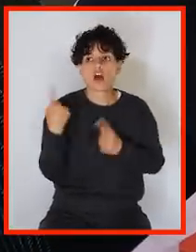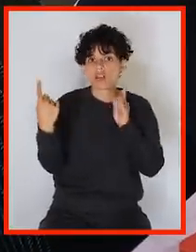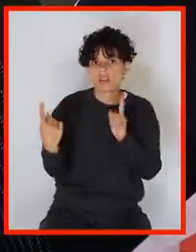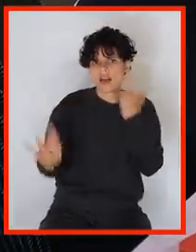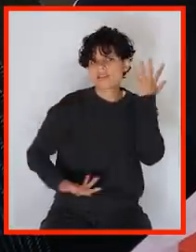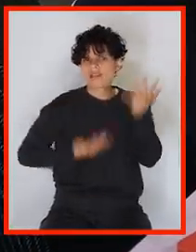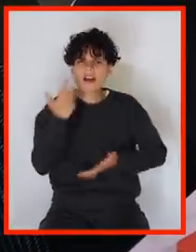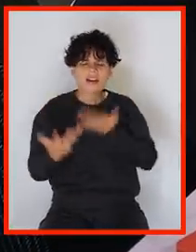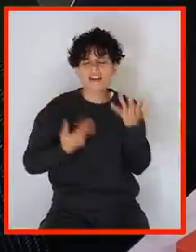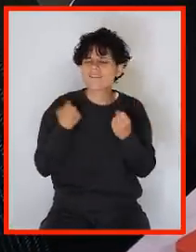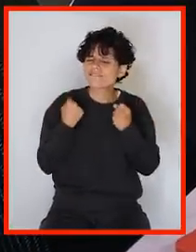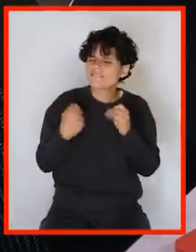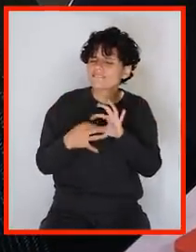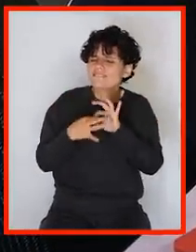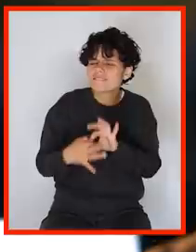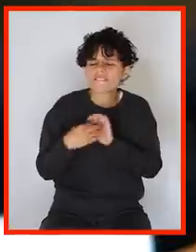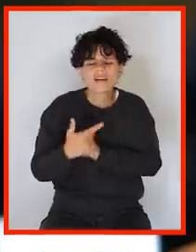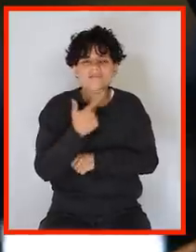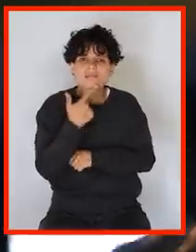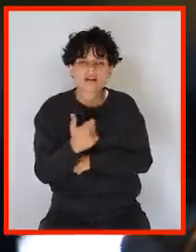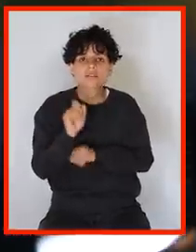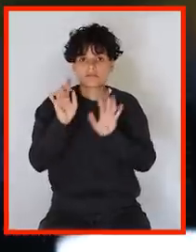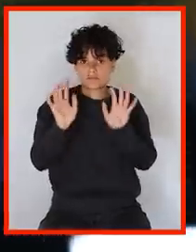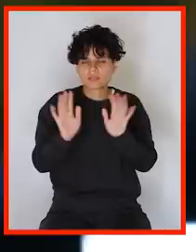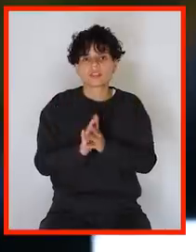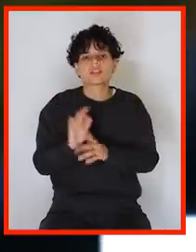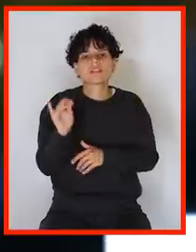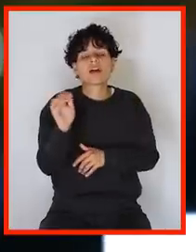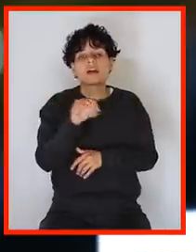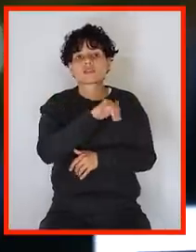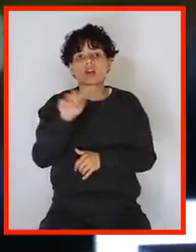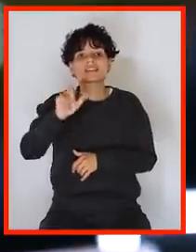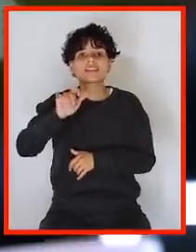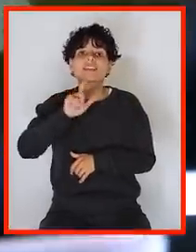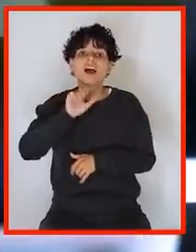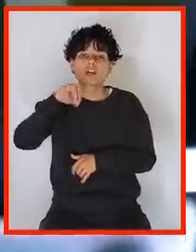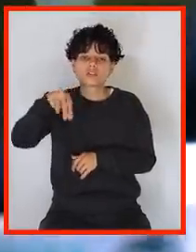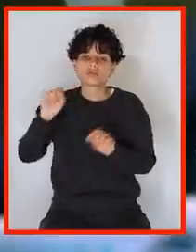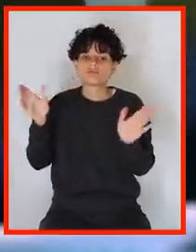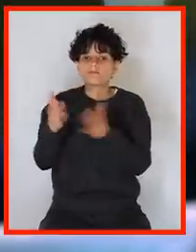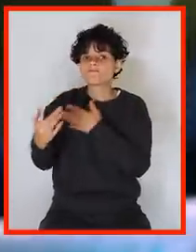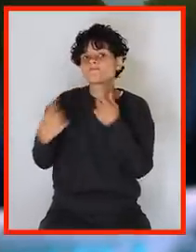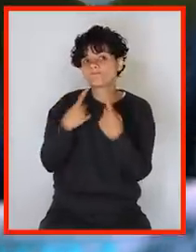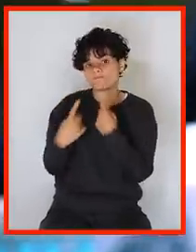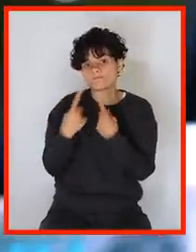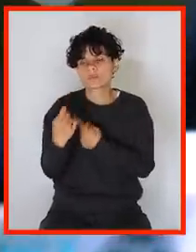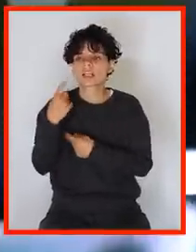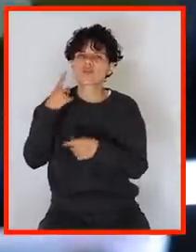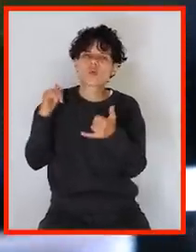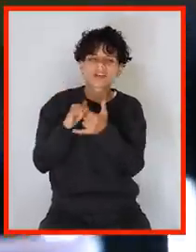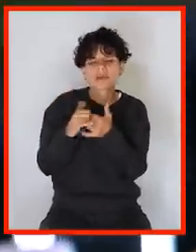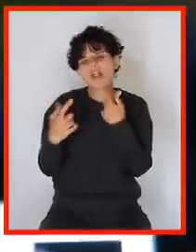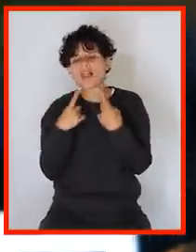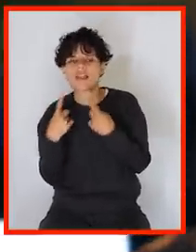Así fue como una weá tan, tan bacana, hermano. Y después conversamos con el gitano. Conversamos por